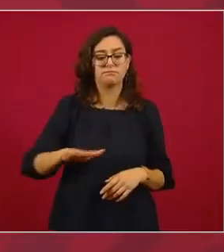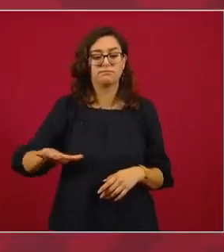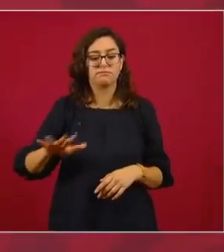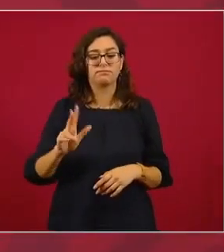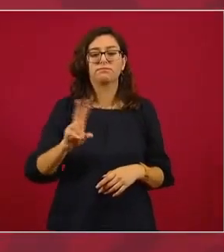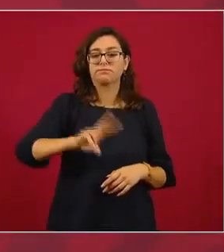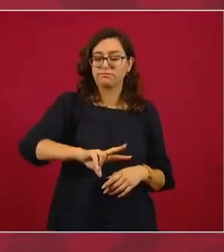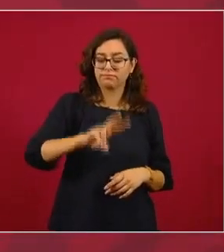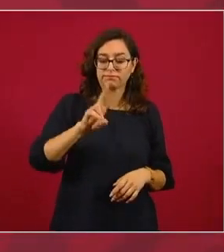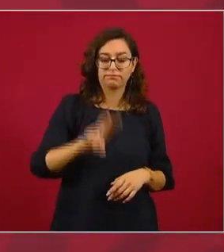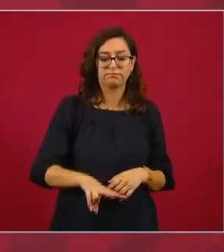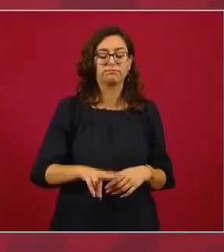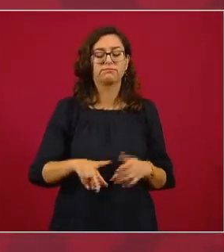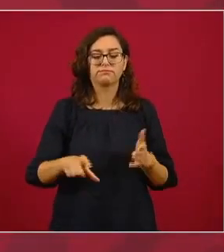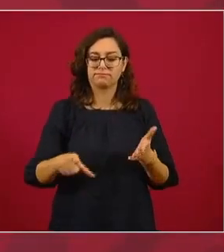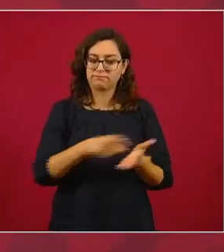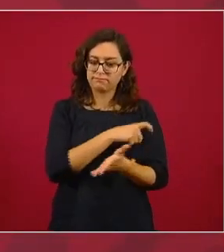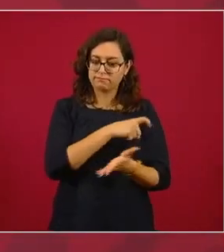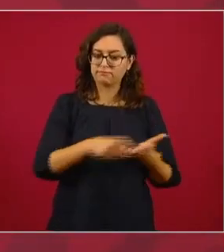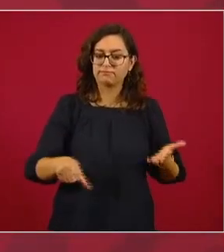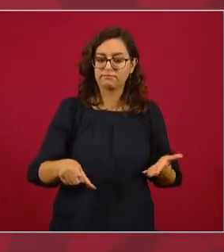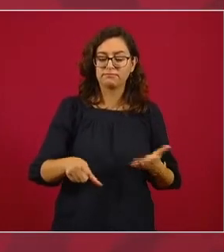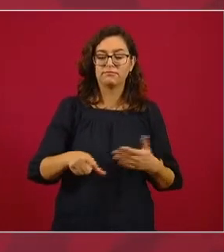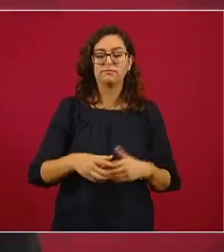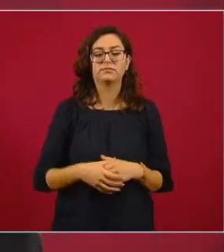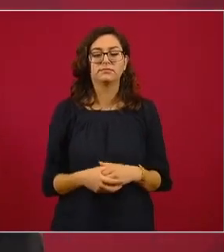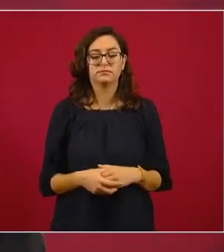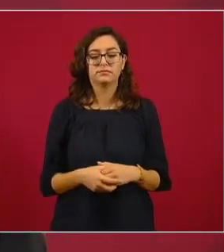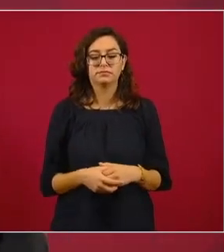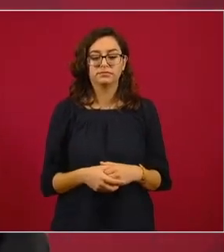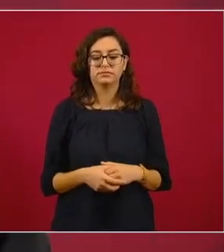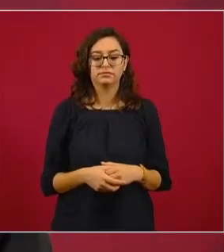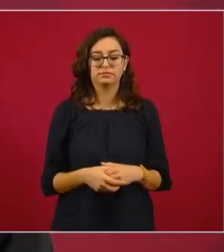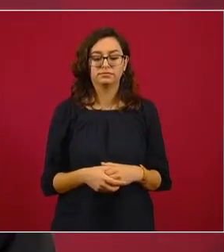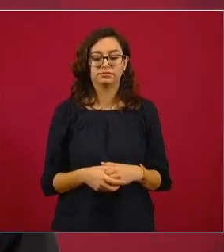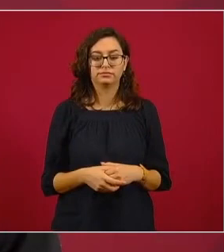que compró sus boletos.